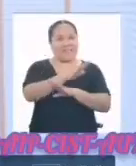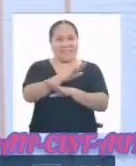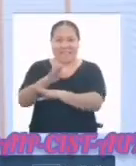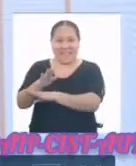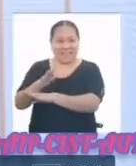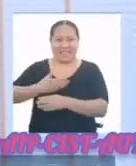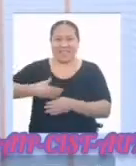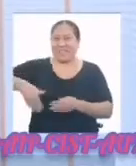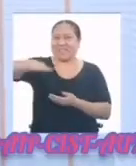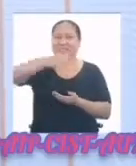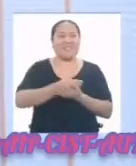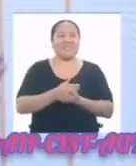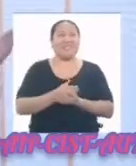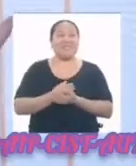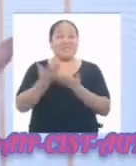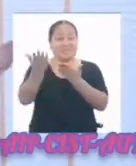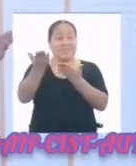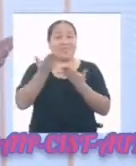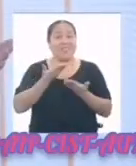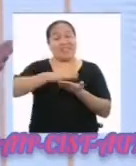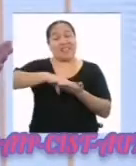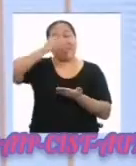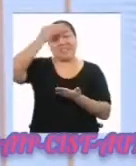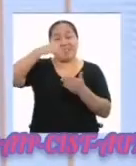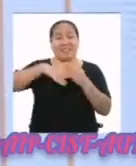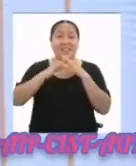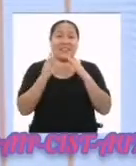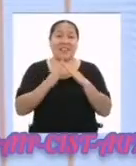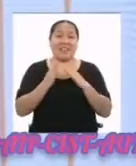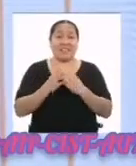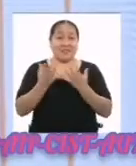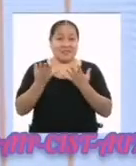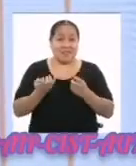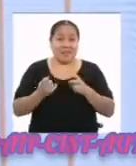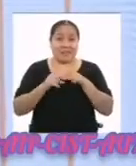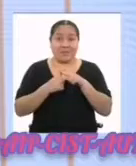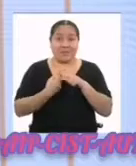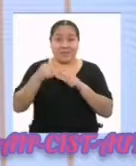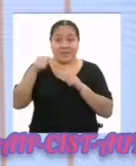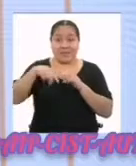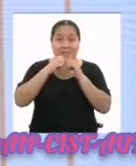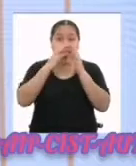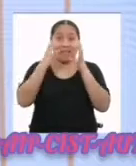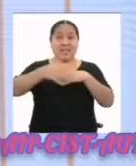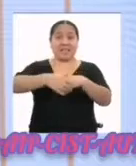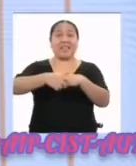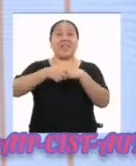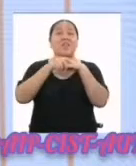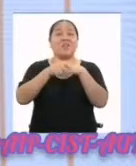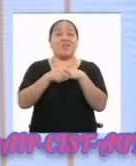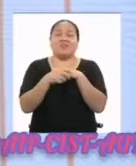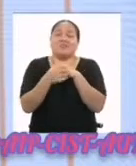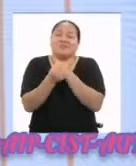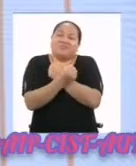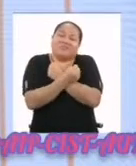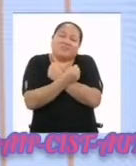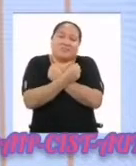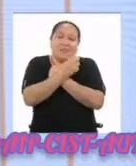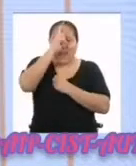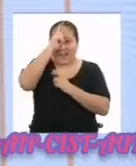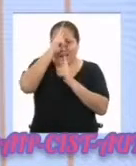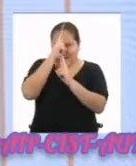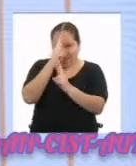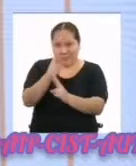Todas y todos, bienvenidos a Aprendo en Casa. Queremos empezar el día de hoy saludando con mucho cariño, respeto